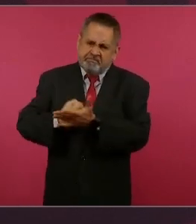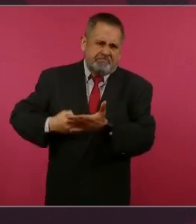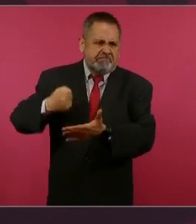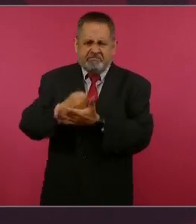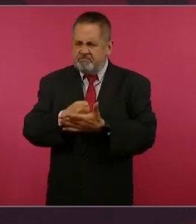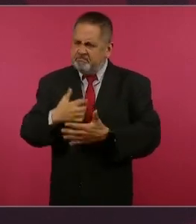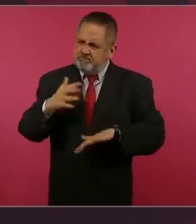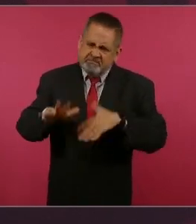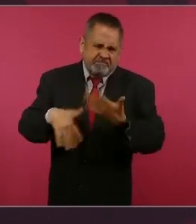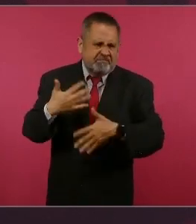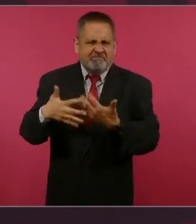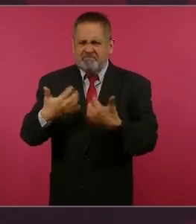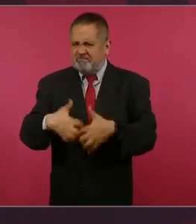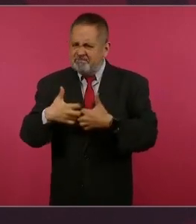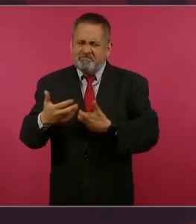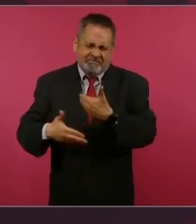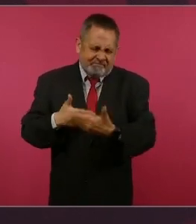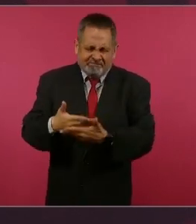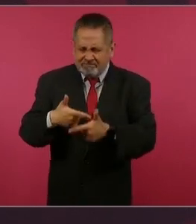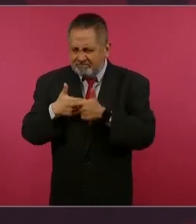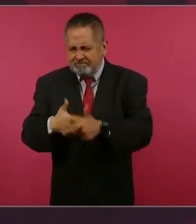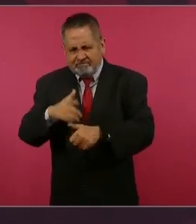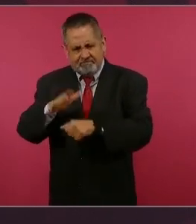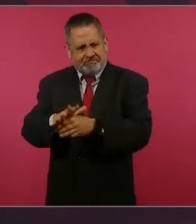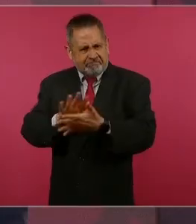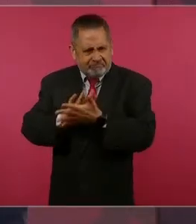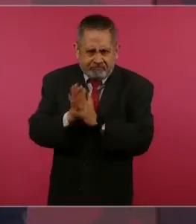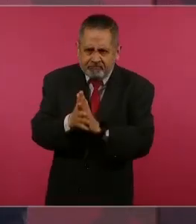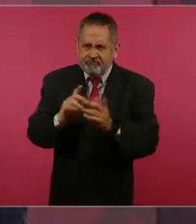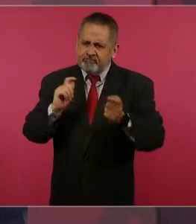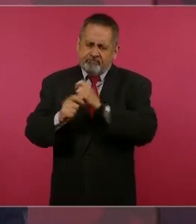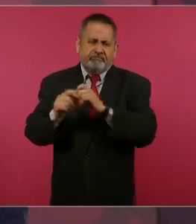El pueblo es el que está impulsando la transformación.